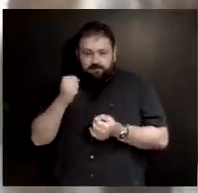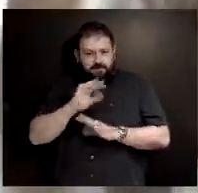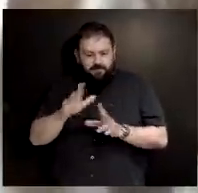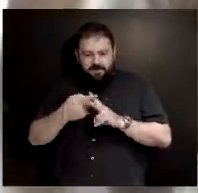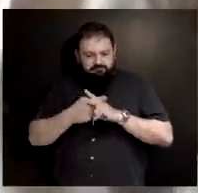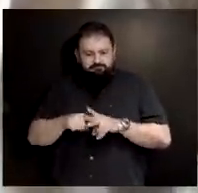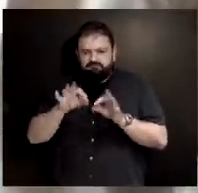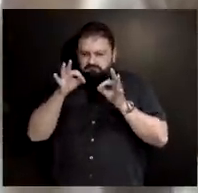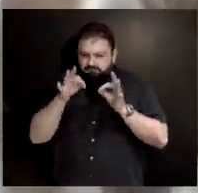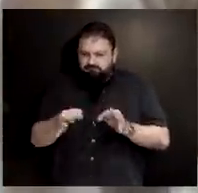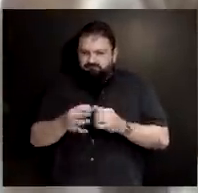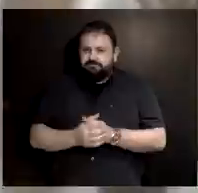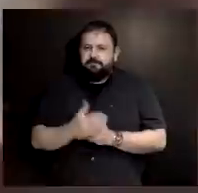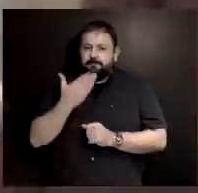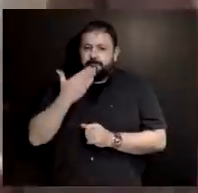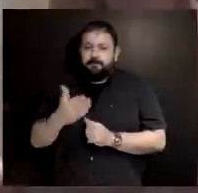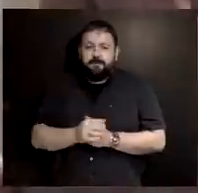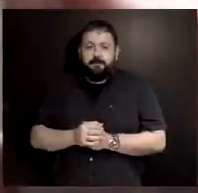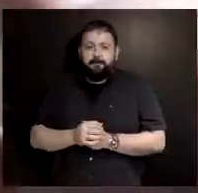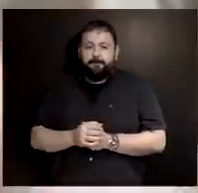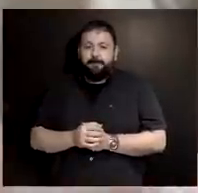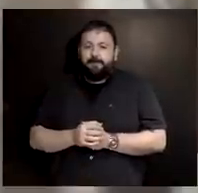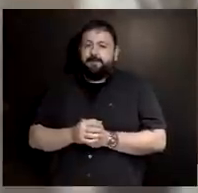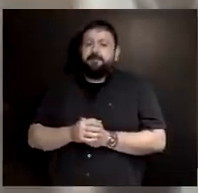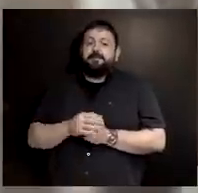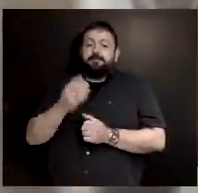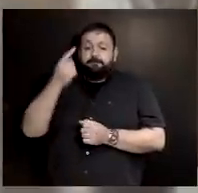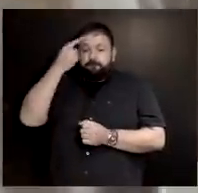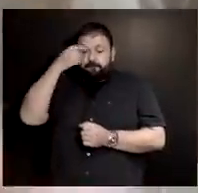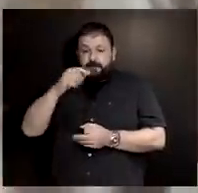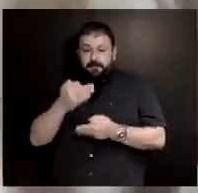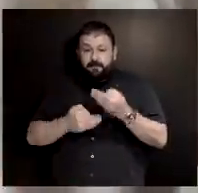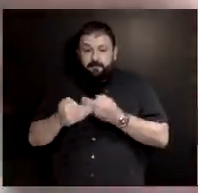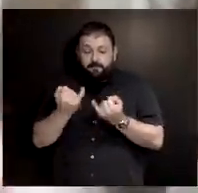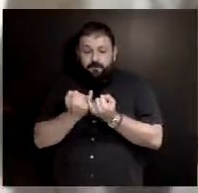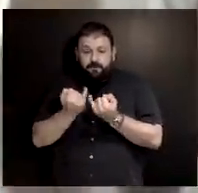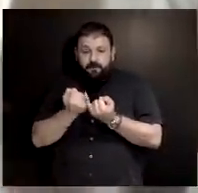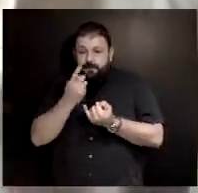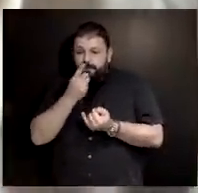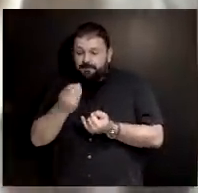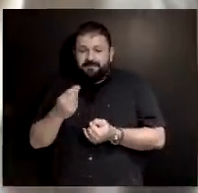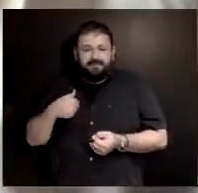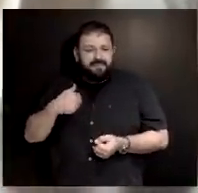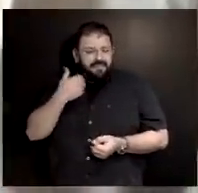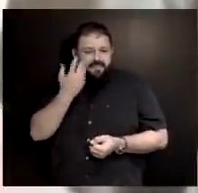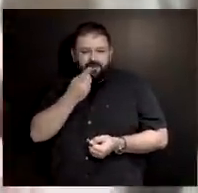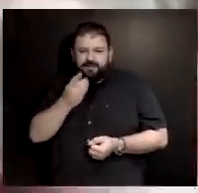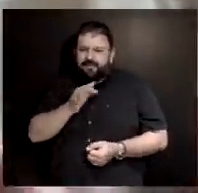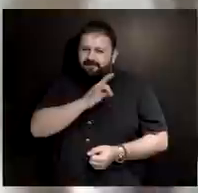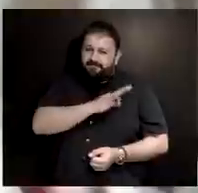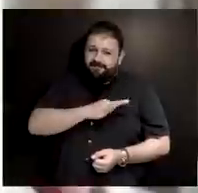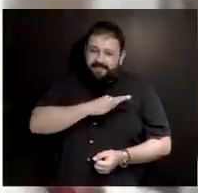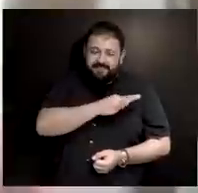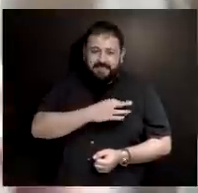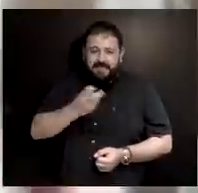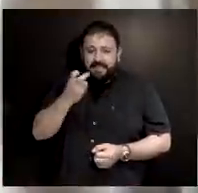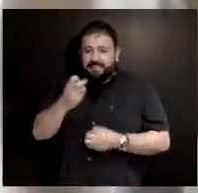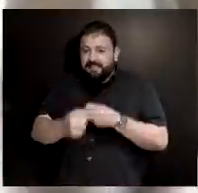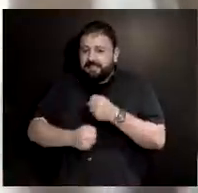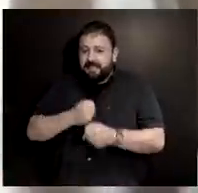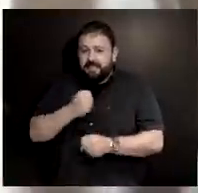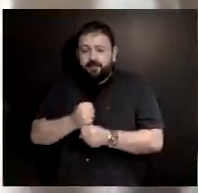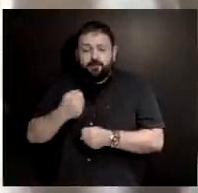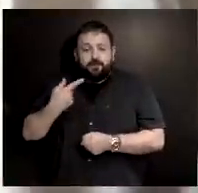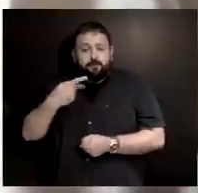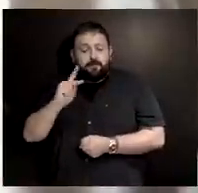Totalmente. Y bueno, no está de más decirlo ya para cerrar, entonces bueno, felicidades por este año. Pero quiero decirles